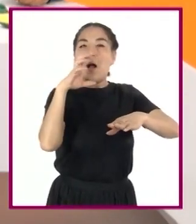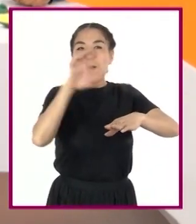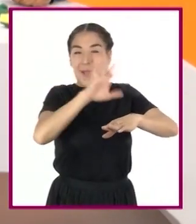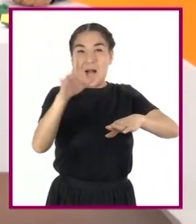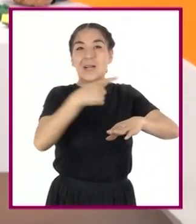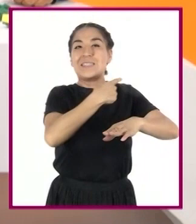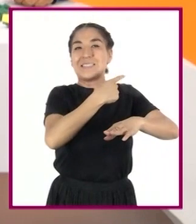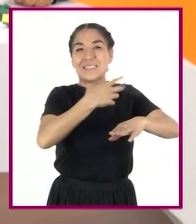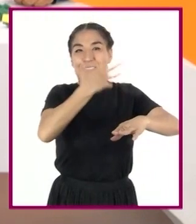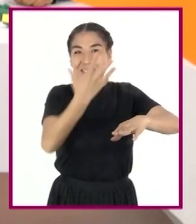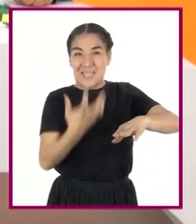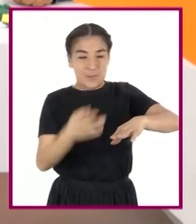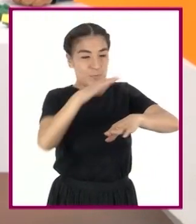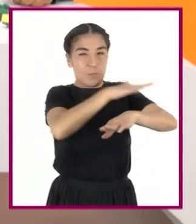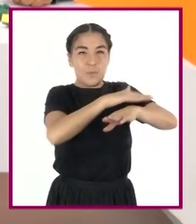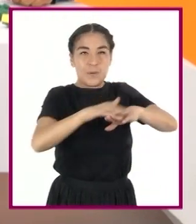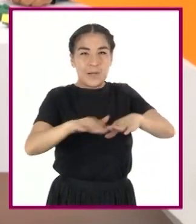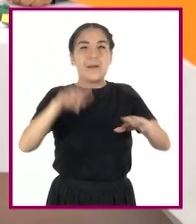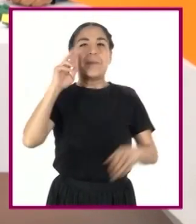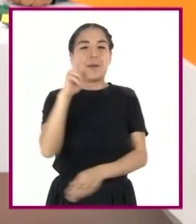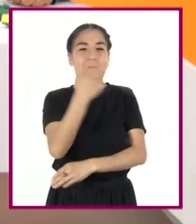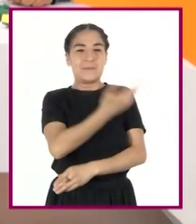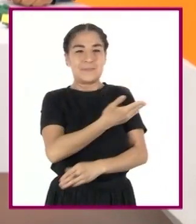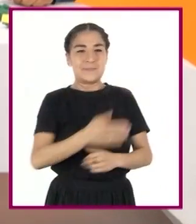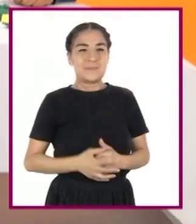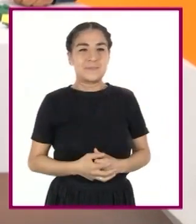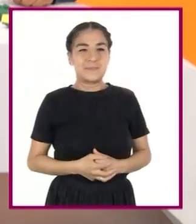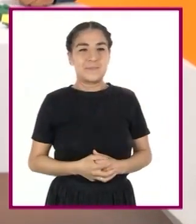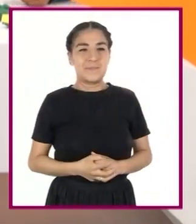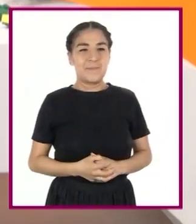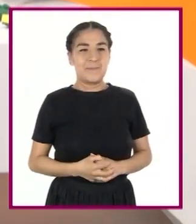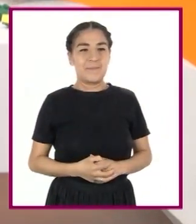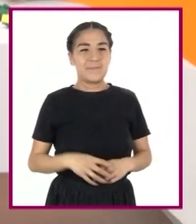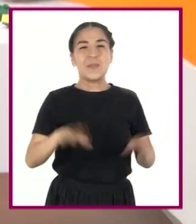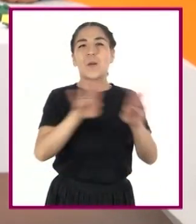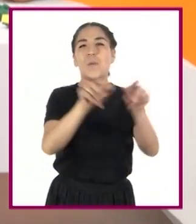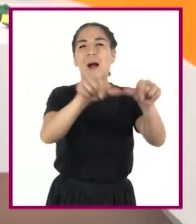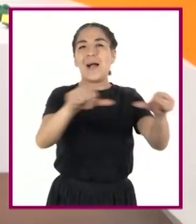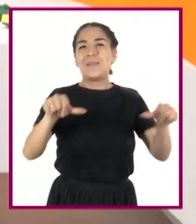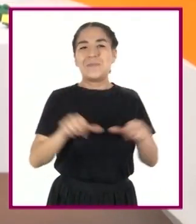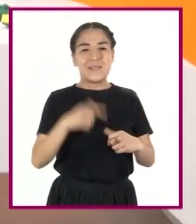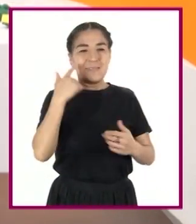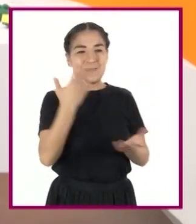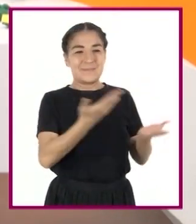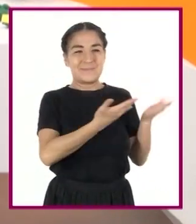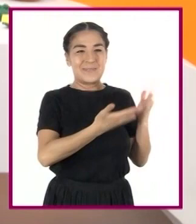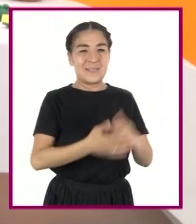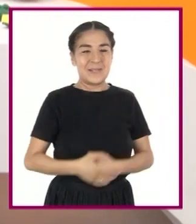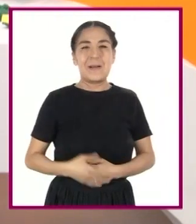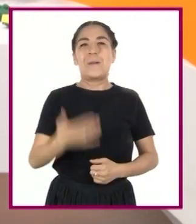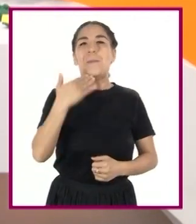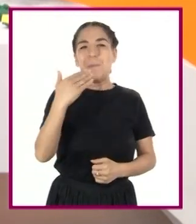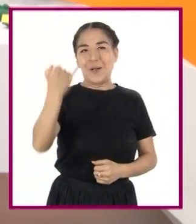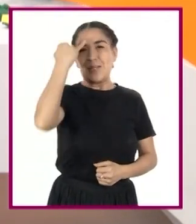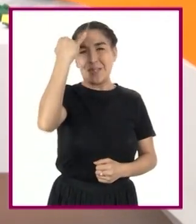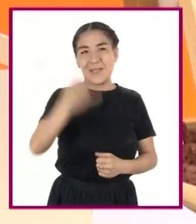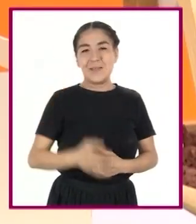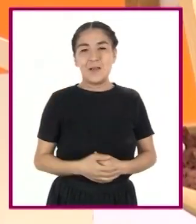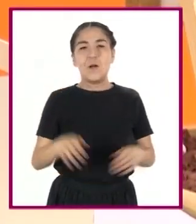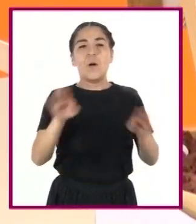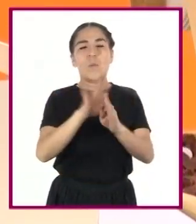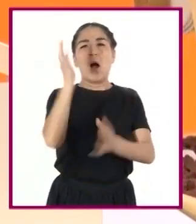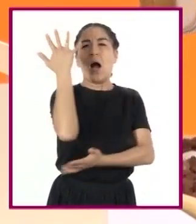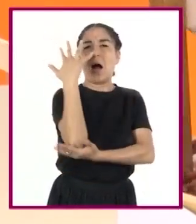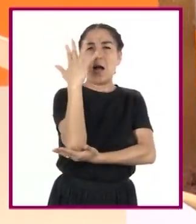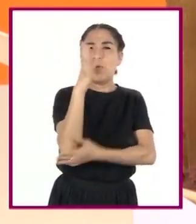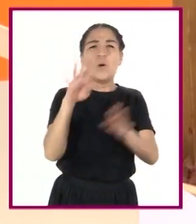un acabado más realista, en este caso, de una alberca. ¡Excelente idea! Para hacer árboles